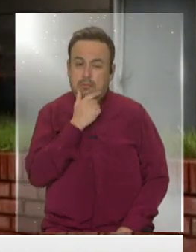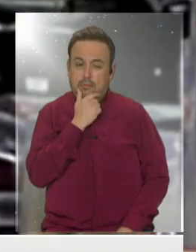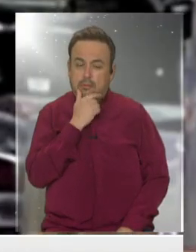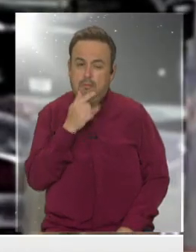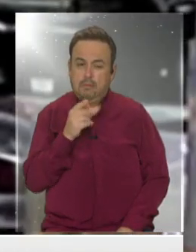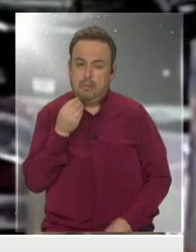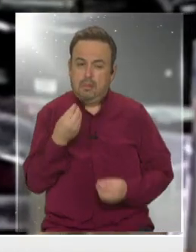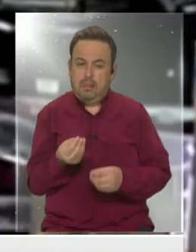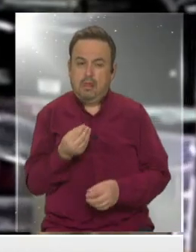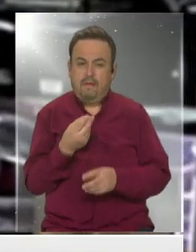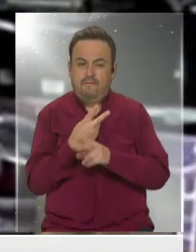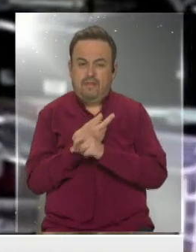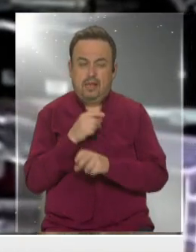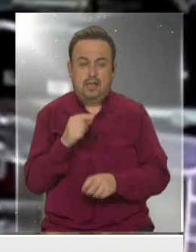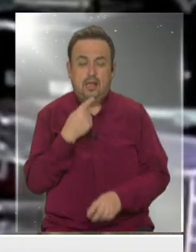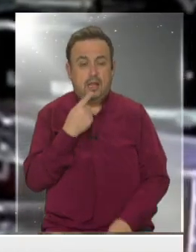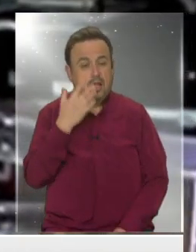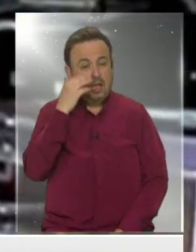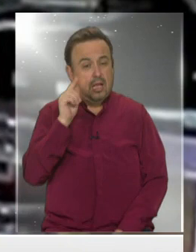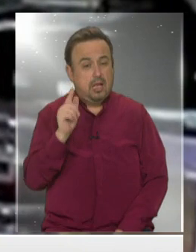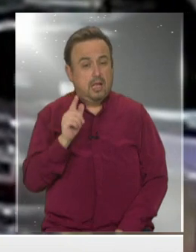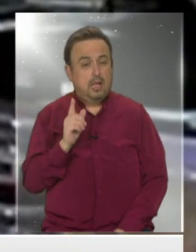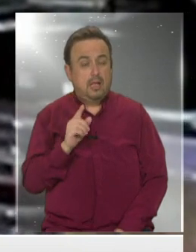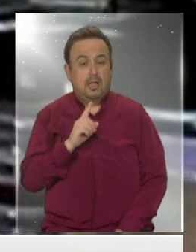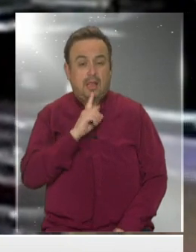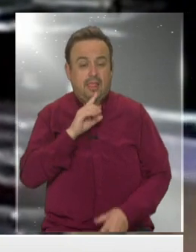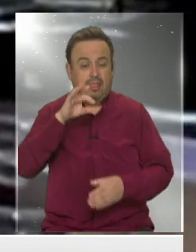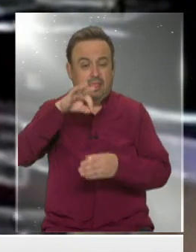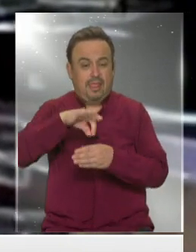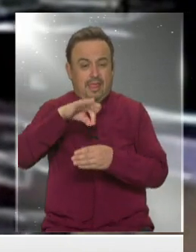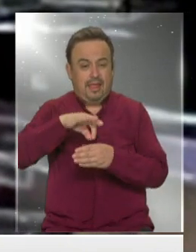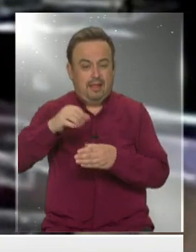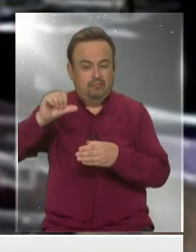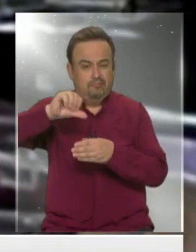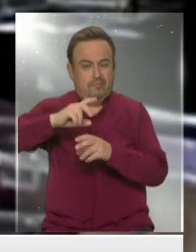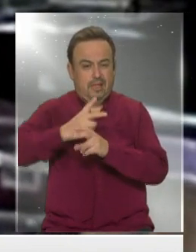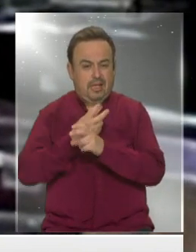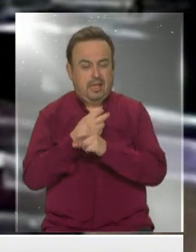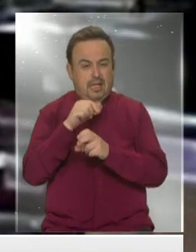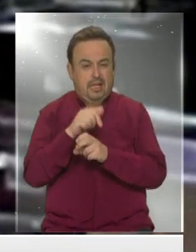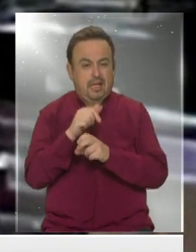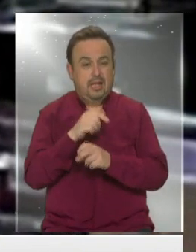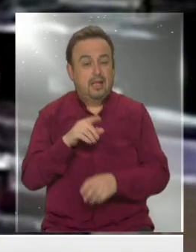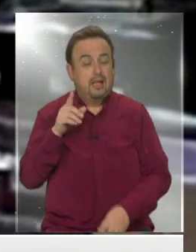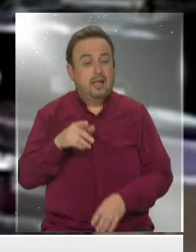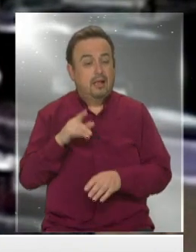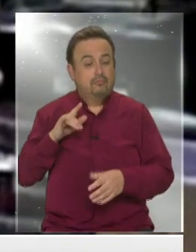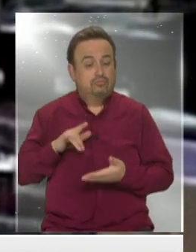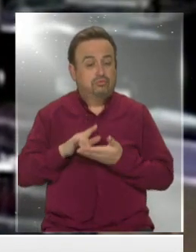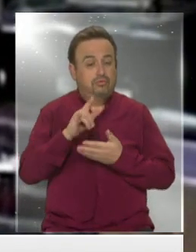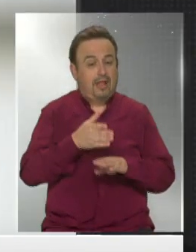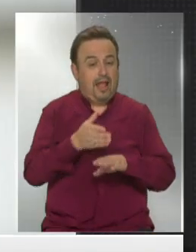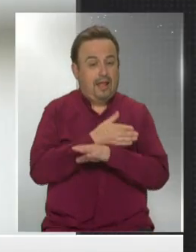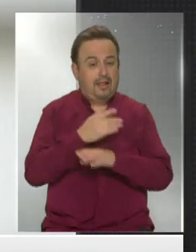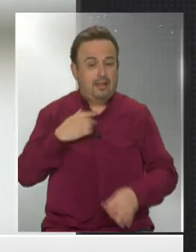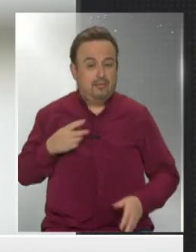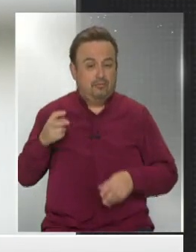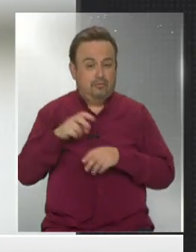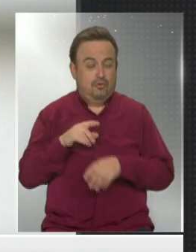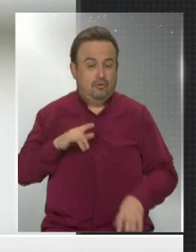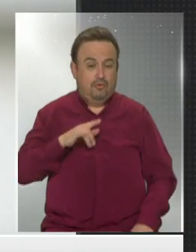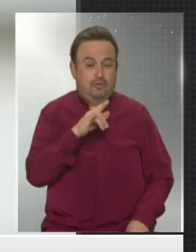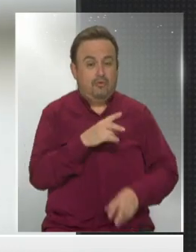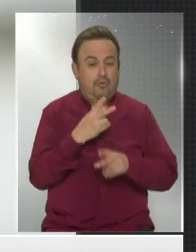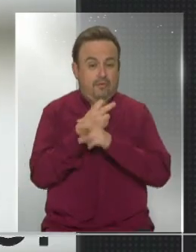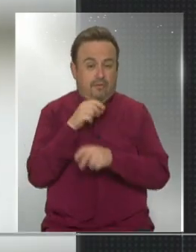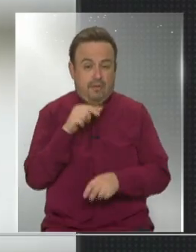envenenado. Su círculo cercano cree que alguien introdujo alguna sustancia al té que tomó en el aeropuerto antes de abordar el avión. El envenenamiento